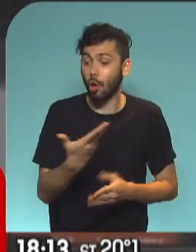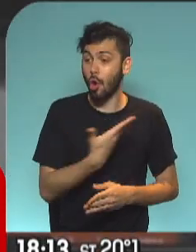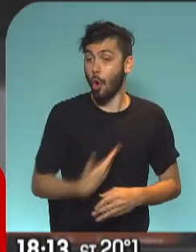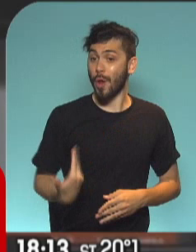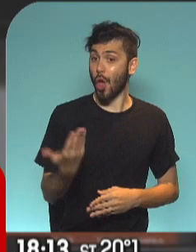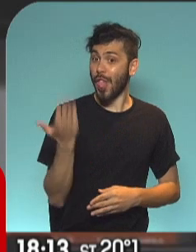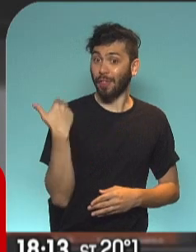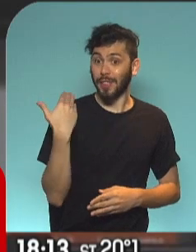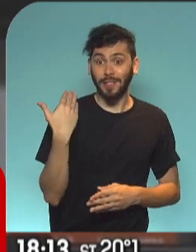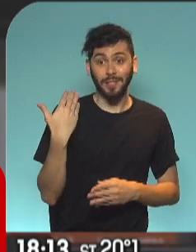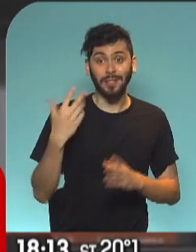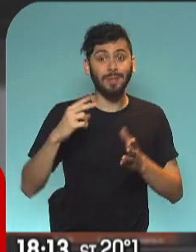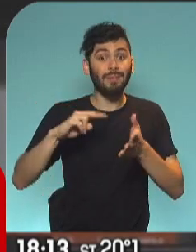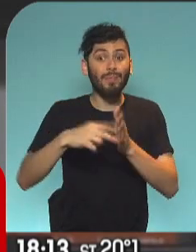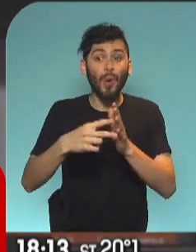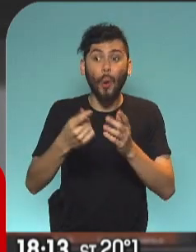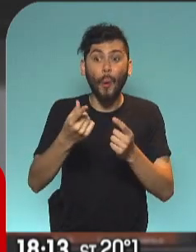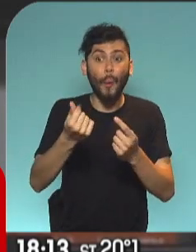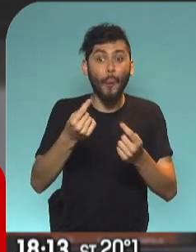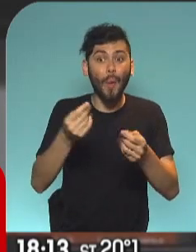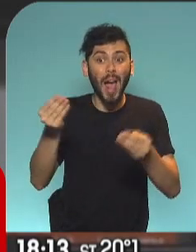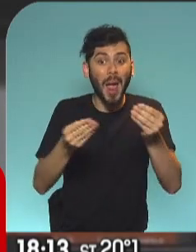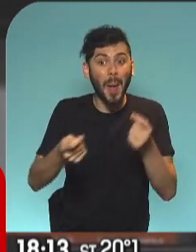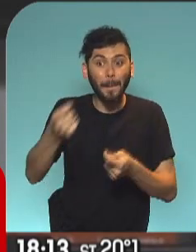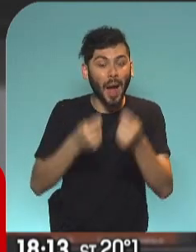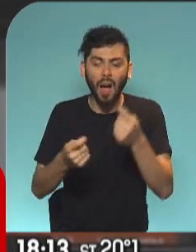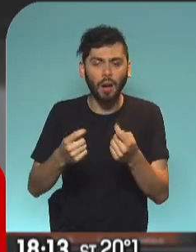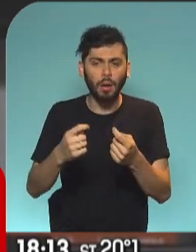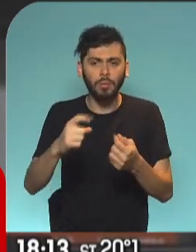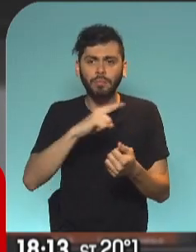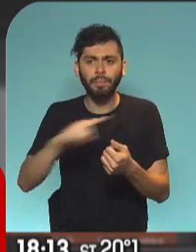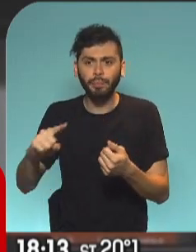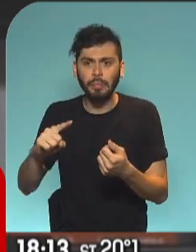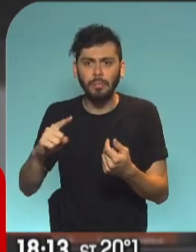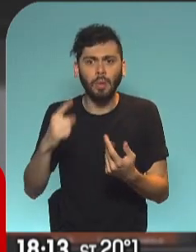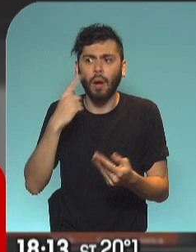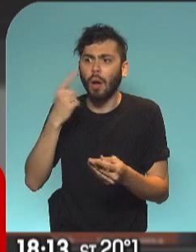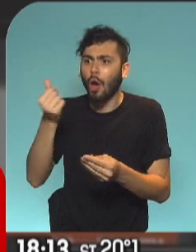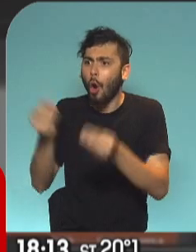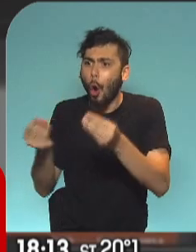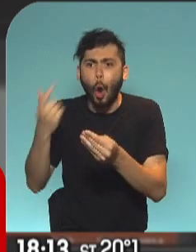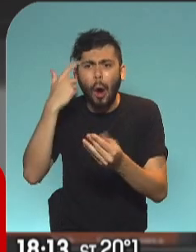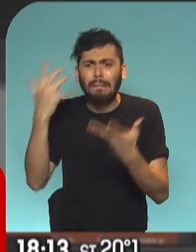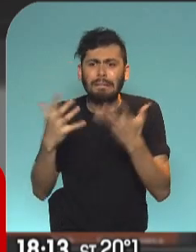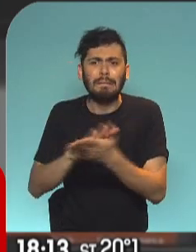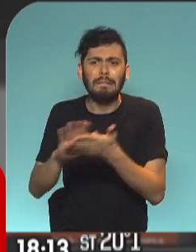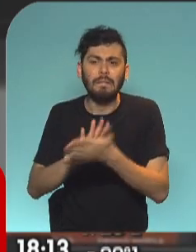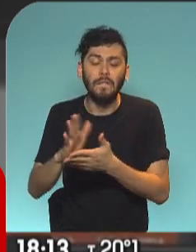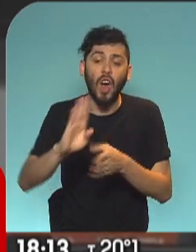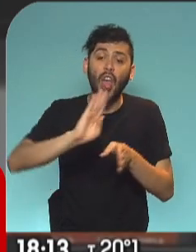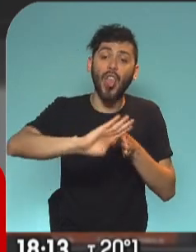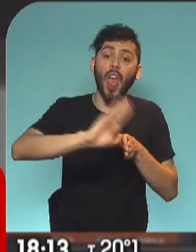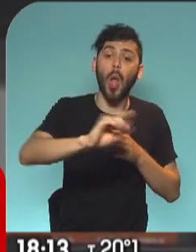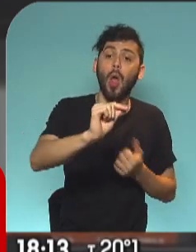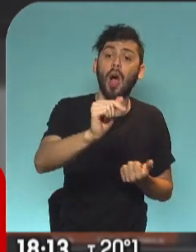nunca pudo resolver los problemas fiscales y trató de resolver los problemas fiscales endeudándose. Esa